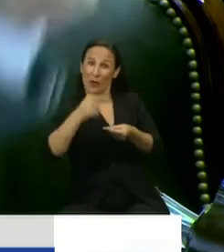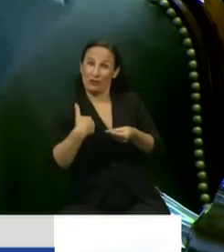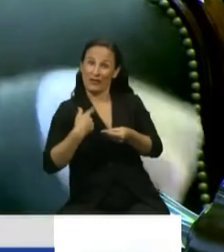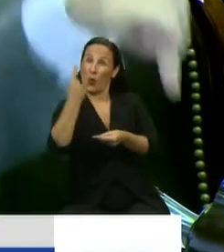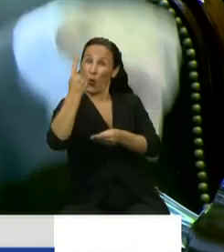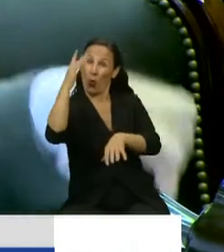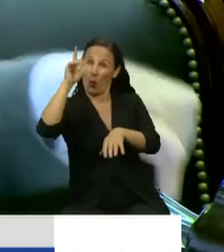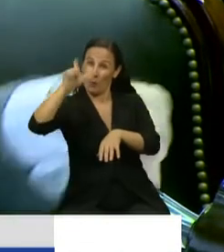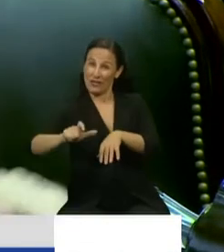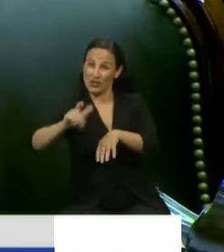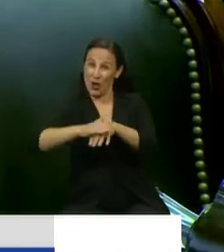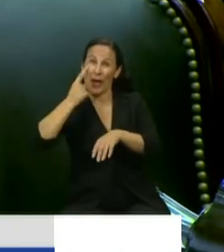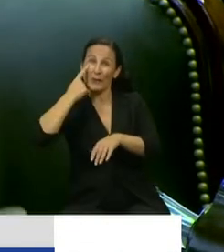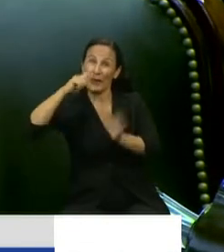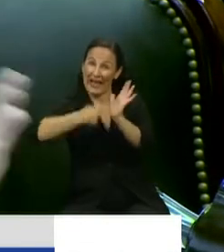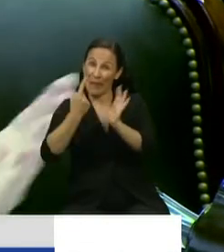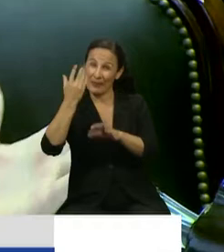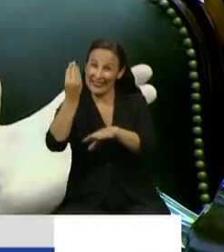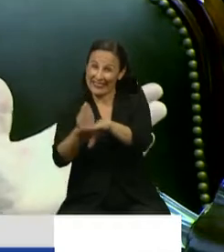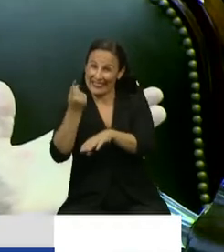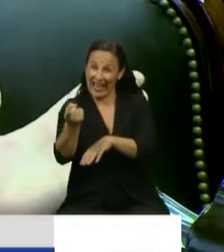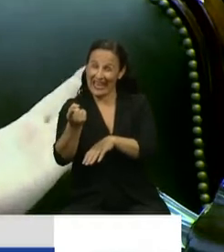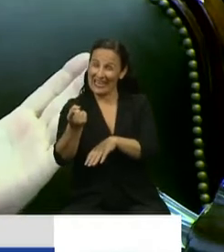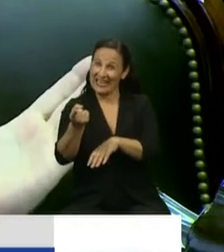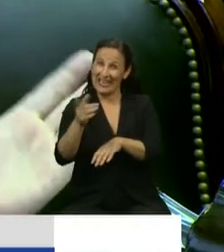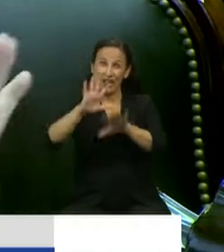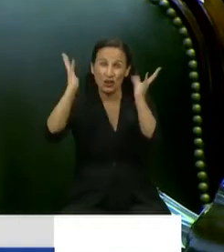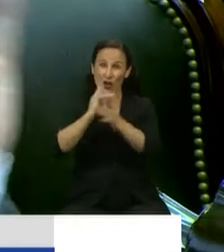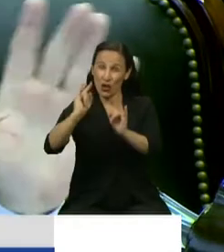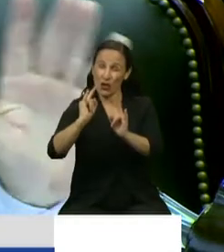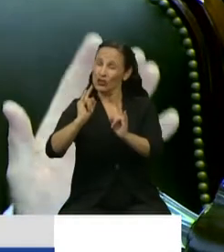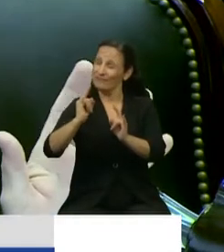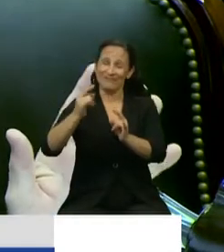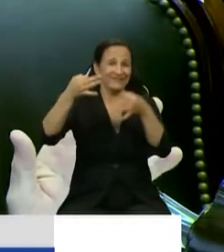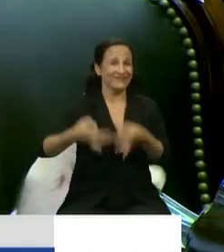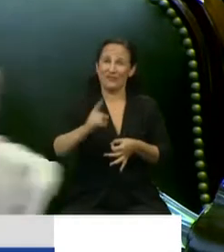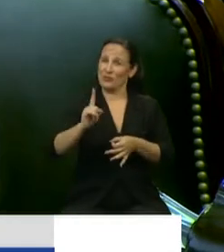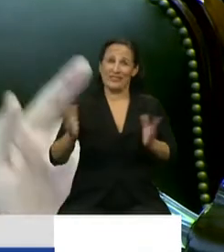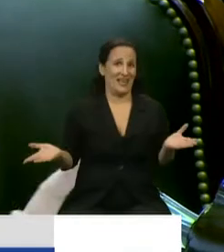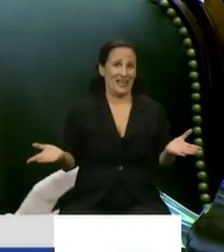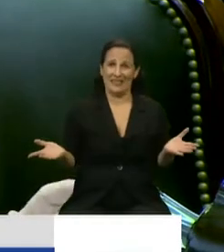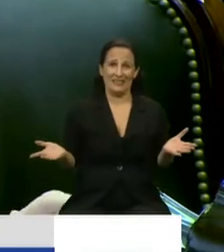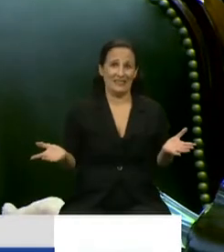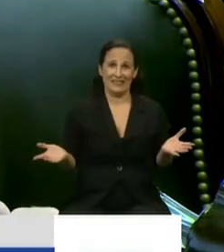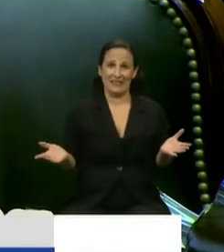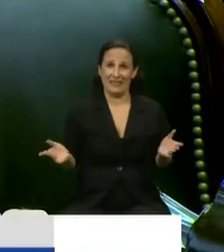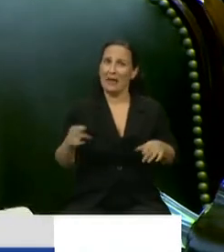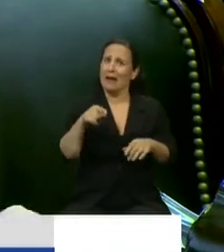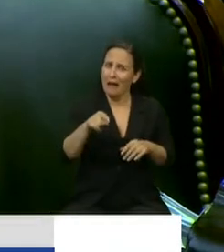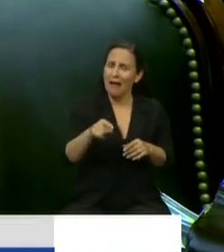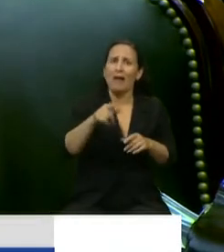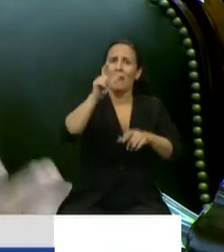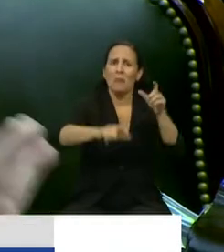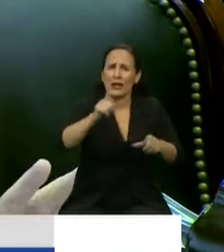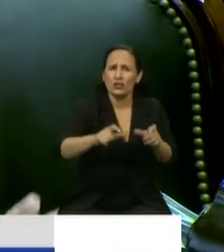persona que vive en esta capital federal no está bueno. La mayoría la vamos a construir todos los argentinos, aquellos que vivimos